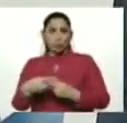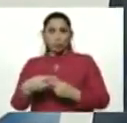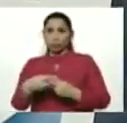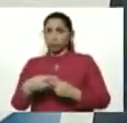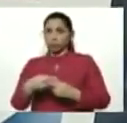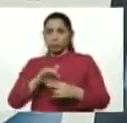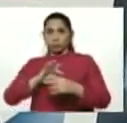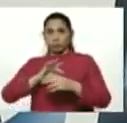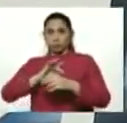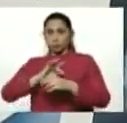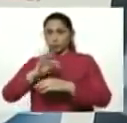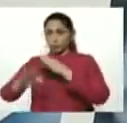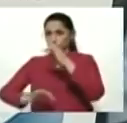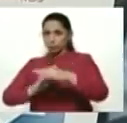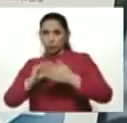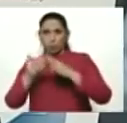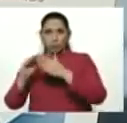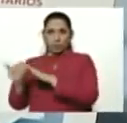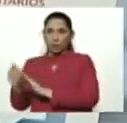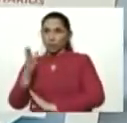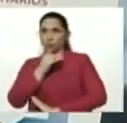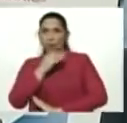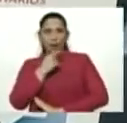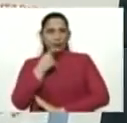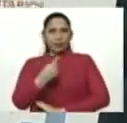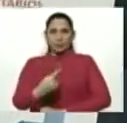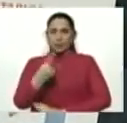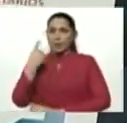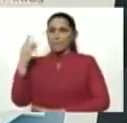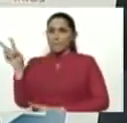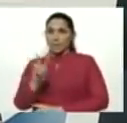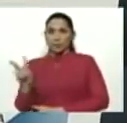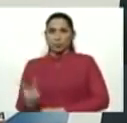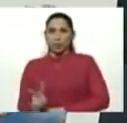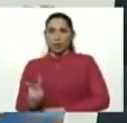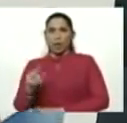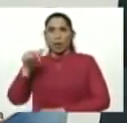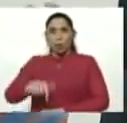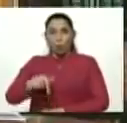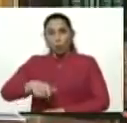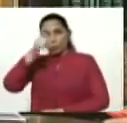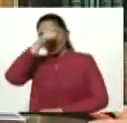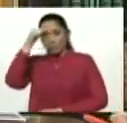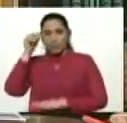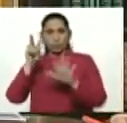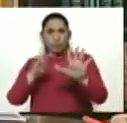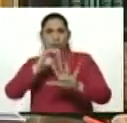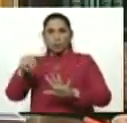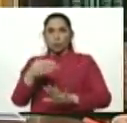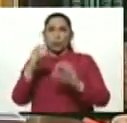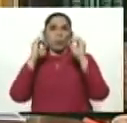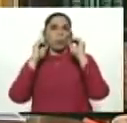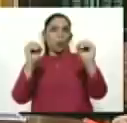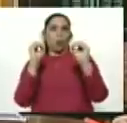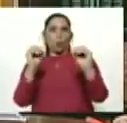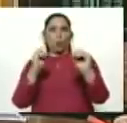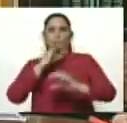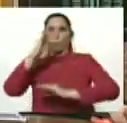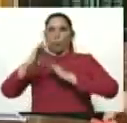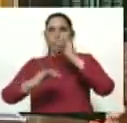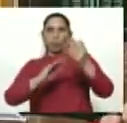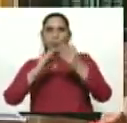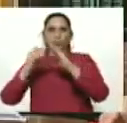comunitario. Tengo que decirle que Venezuela, hoy, domingo 7 de junio, 0 casos comunitarios,